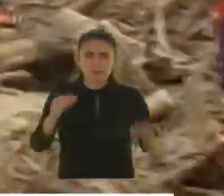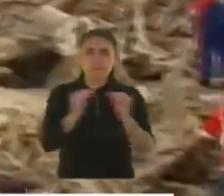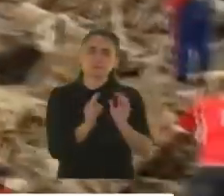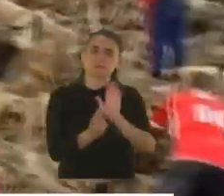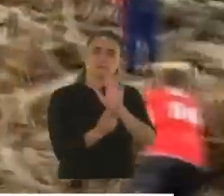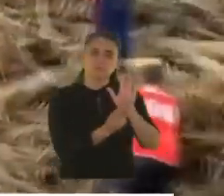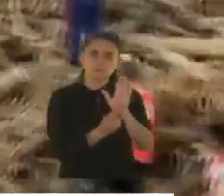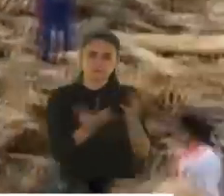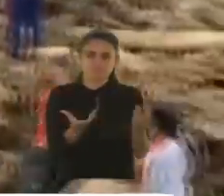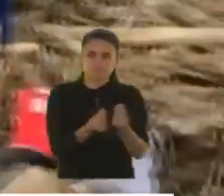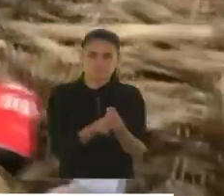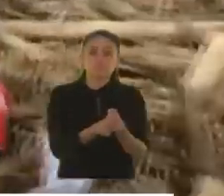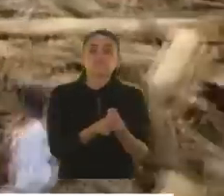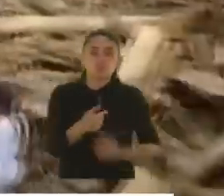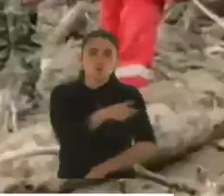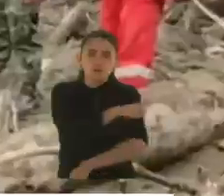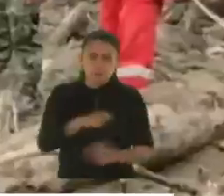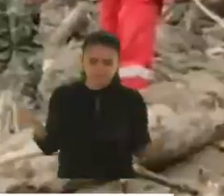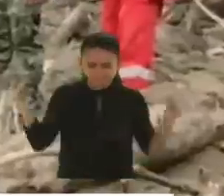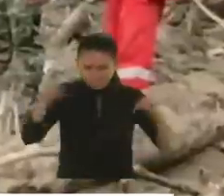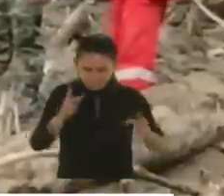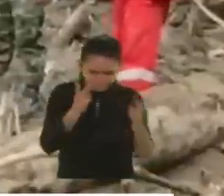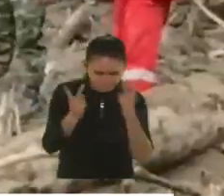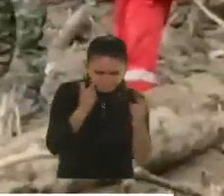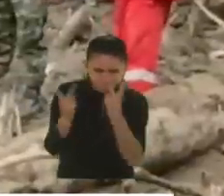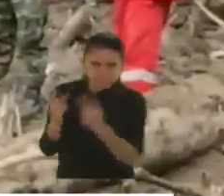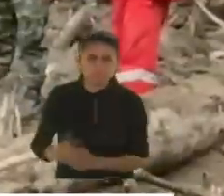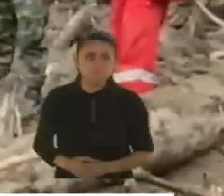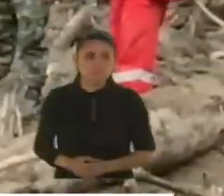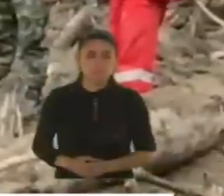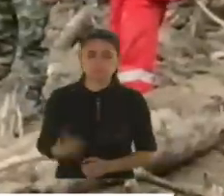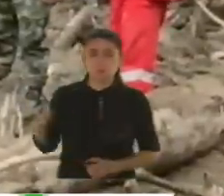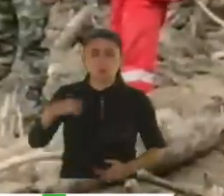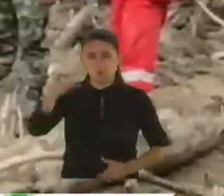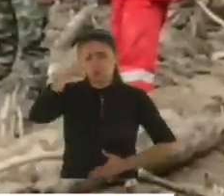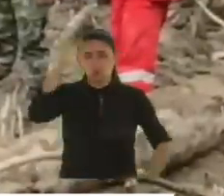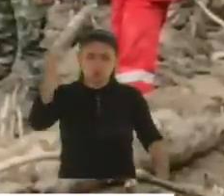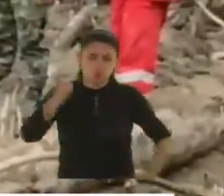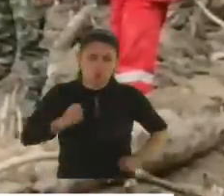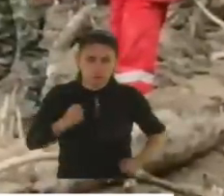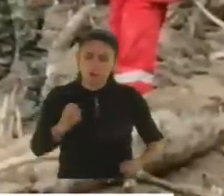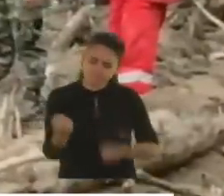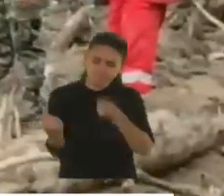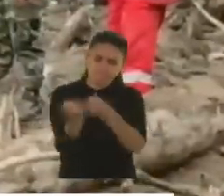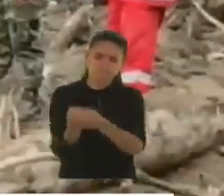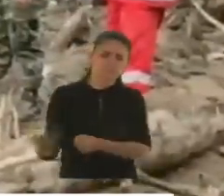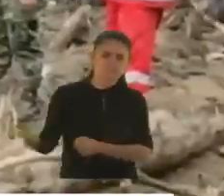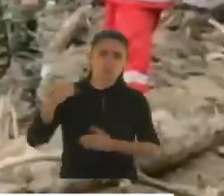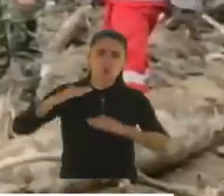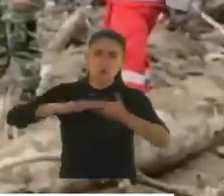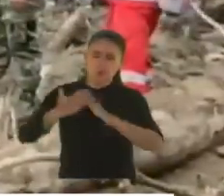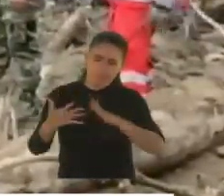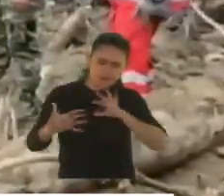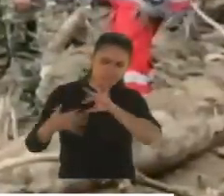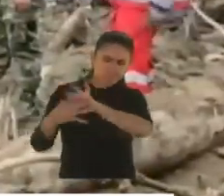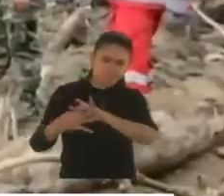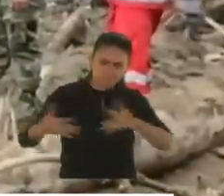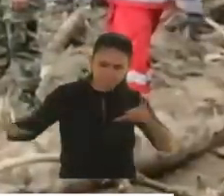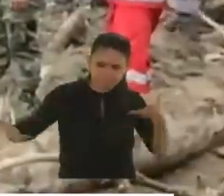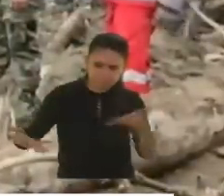riesgo hacen presencia en la zona. Nuestros soldados, trabajando de la mano de la comunidad y de las